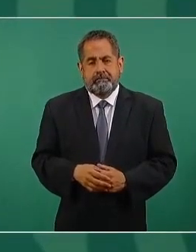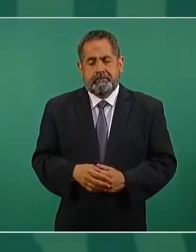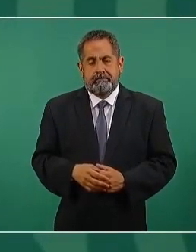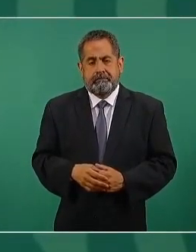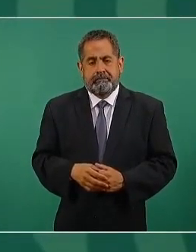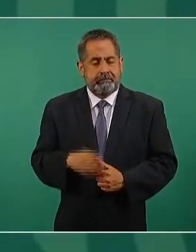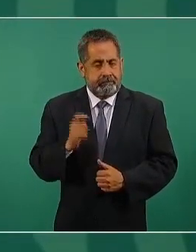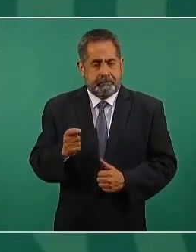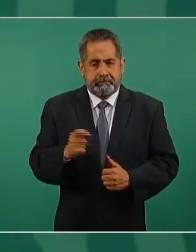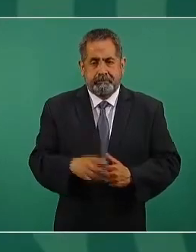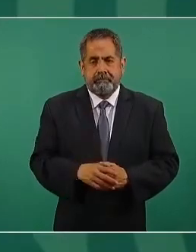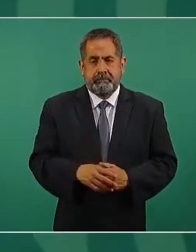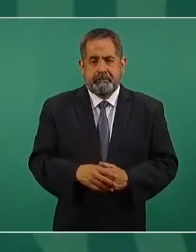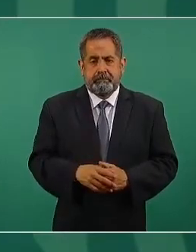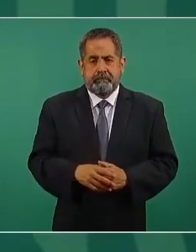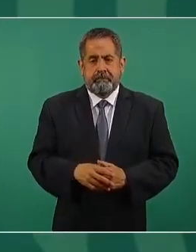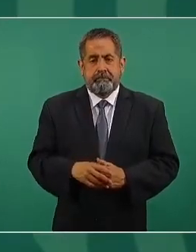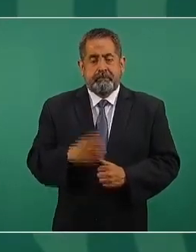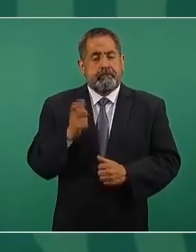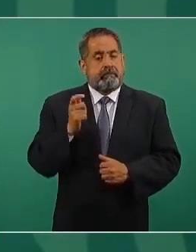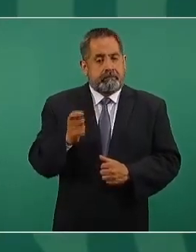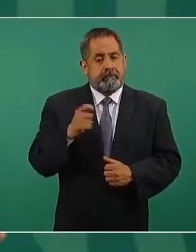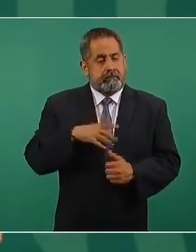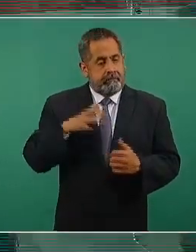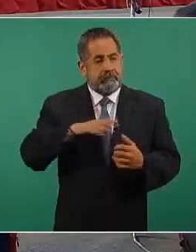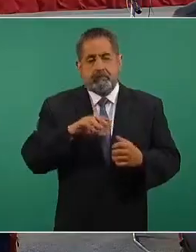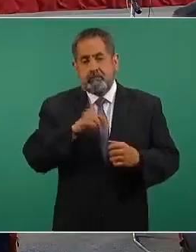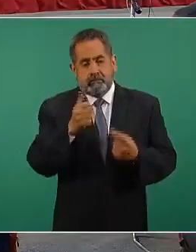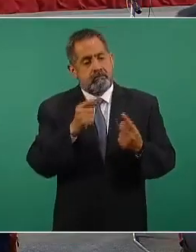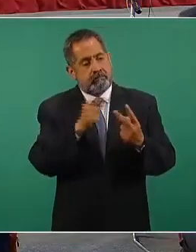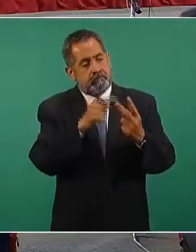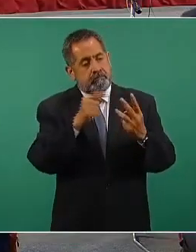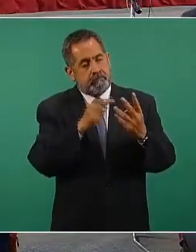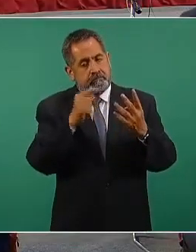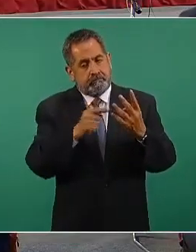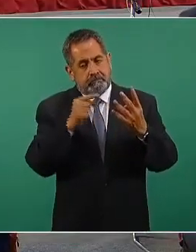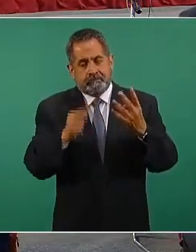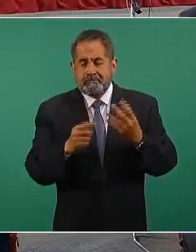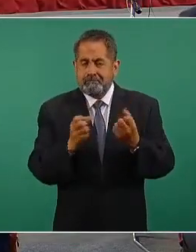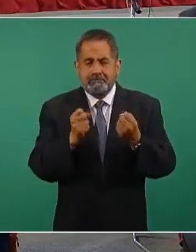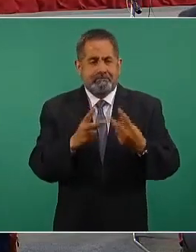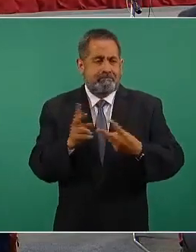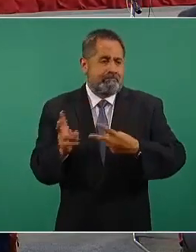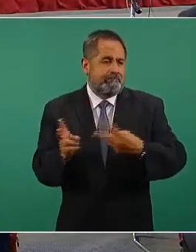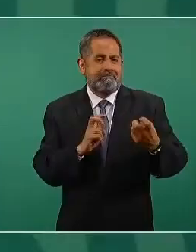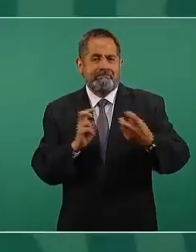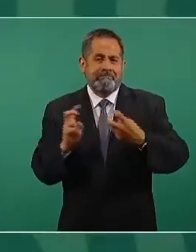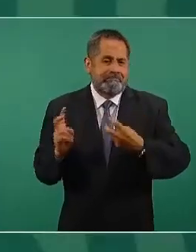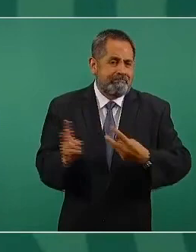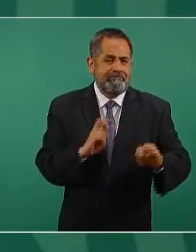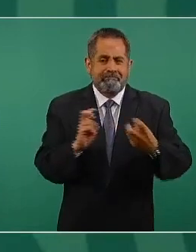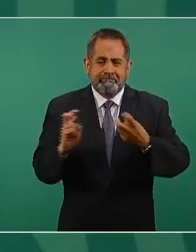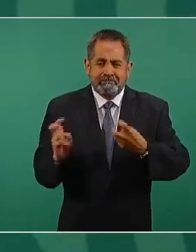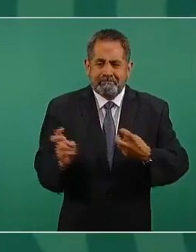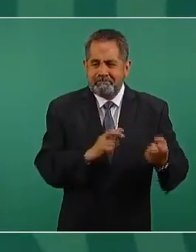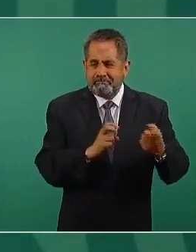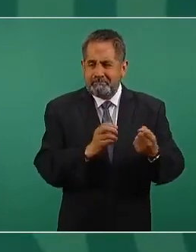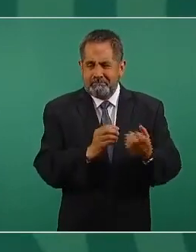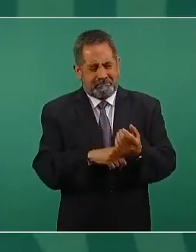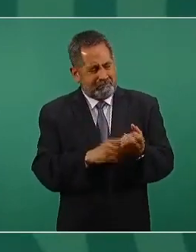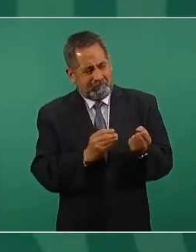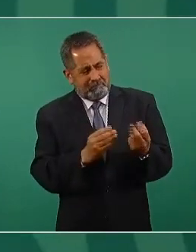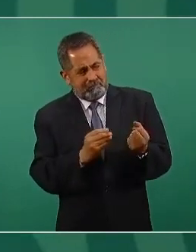O sea, y así podría yo hablar de otros robos. O